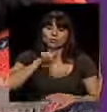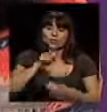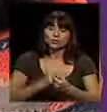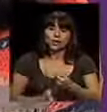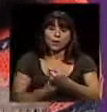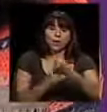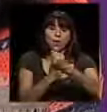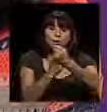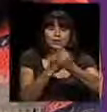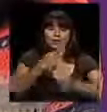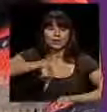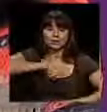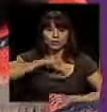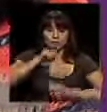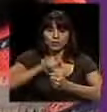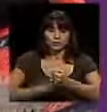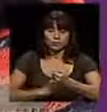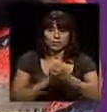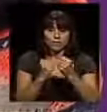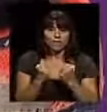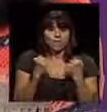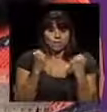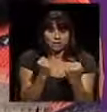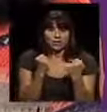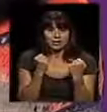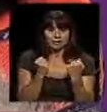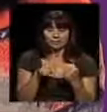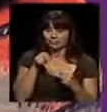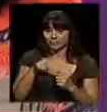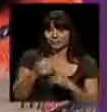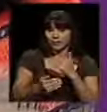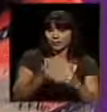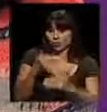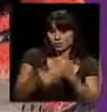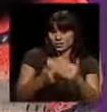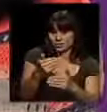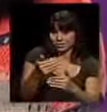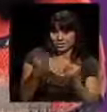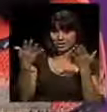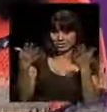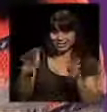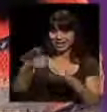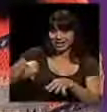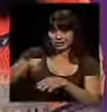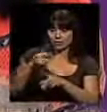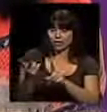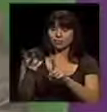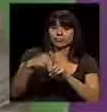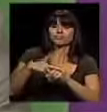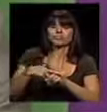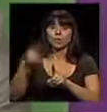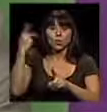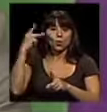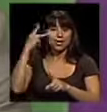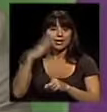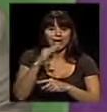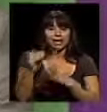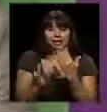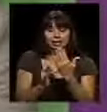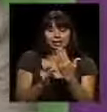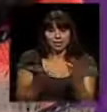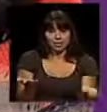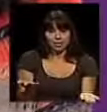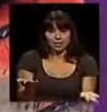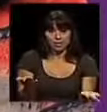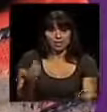apoyar y debemos de fortalecer este proceso que ellos han determinado políticamente y técnicamente, y me parece que